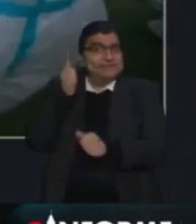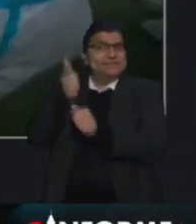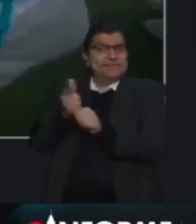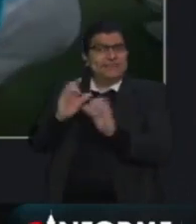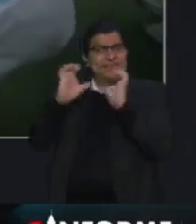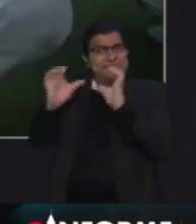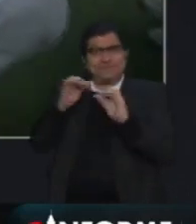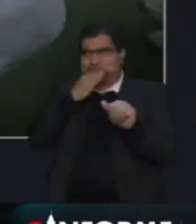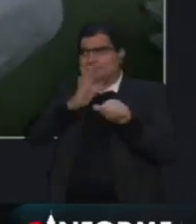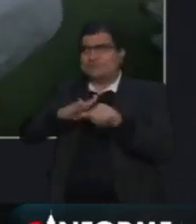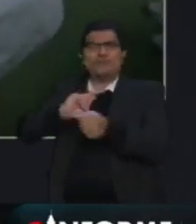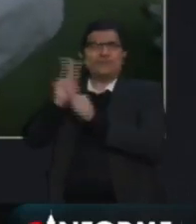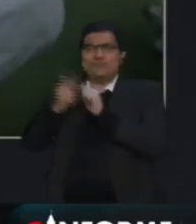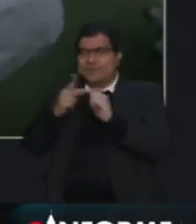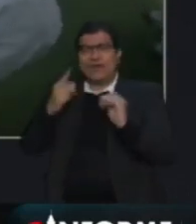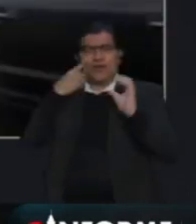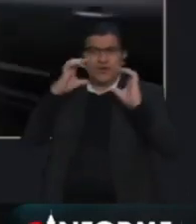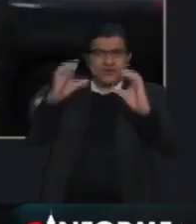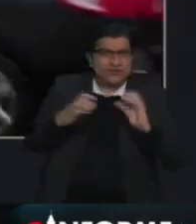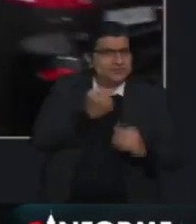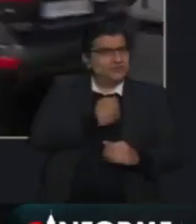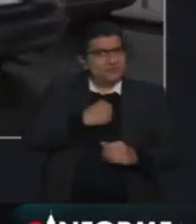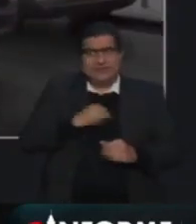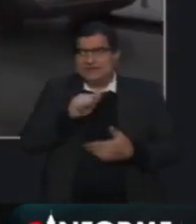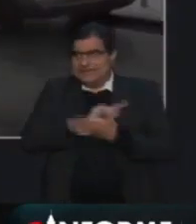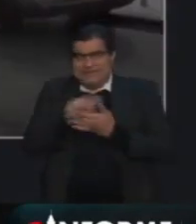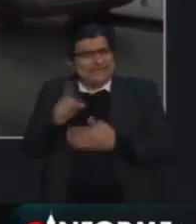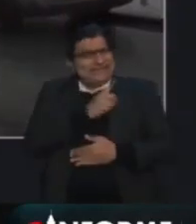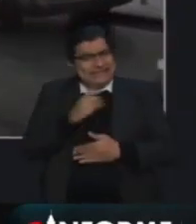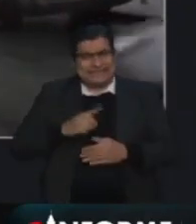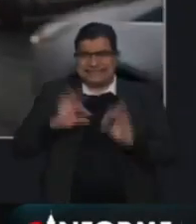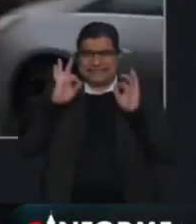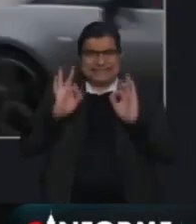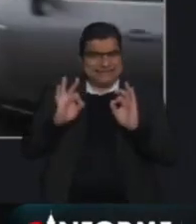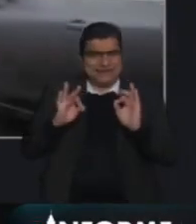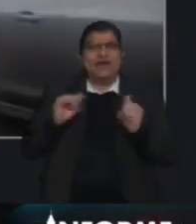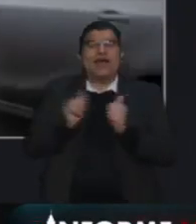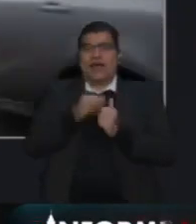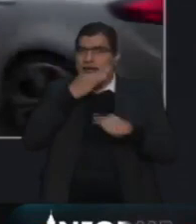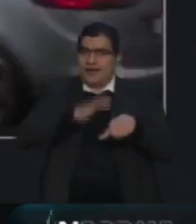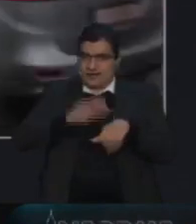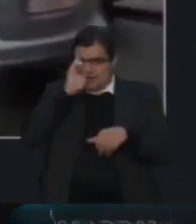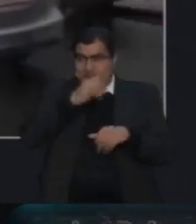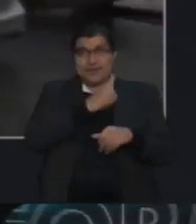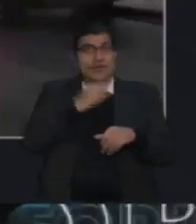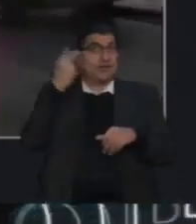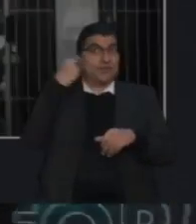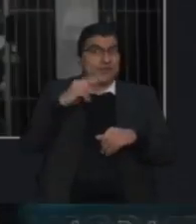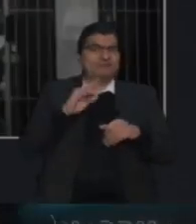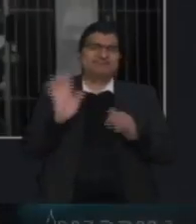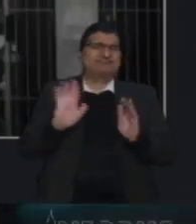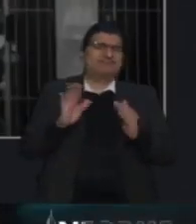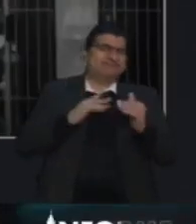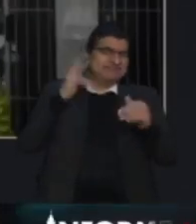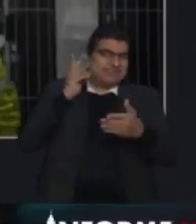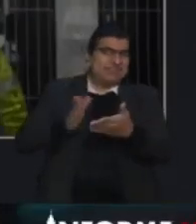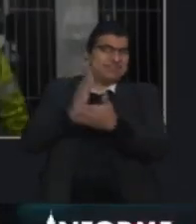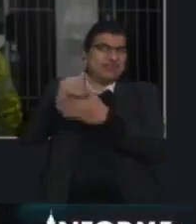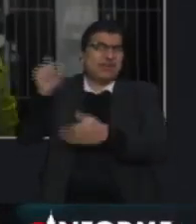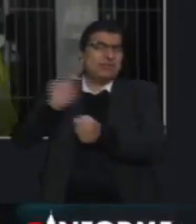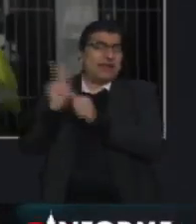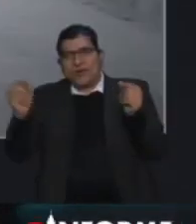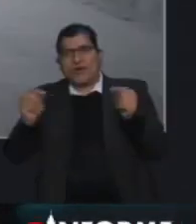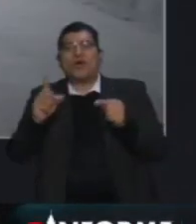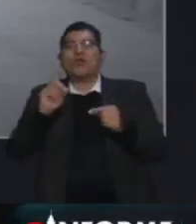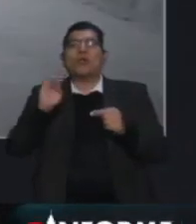se ha urgido a todos los países a mantener las medidas de salud pública, aunque no se aconsejan las restricciones de viaje, como ya han hecho los países de la